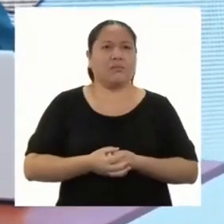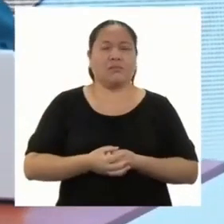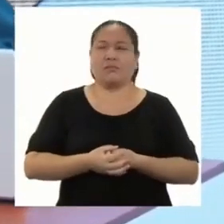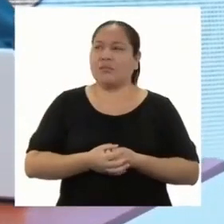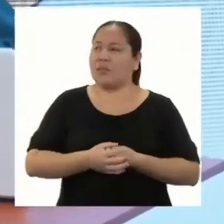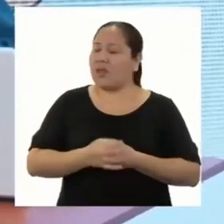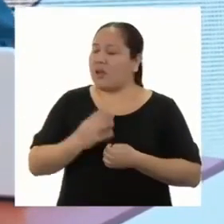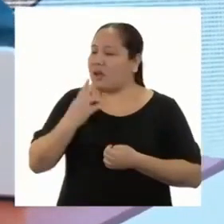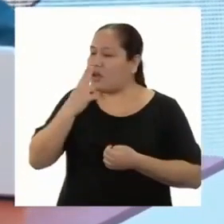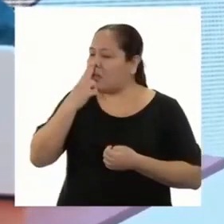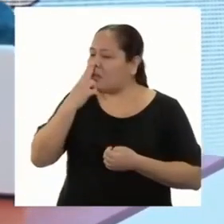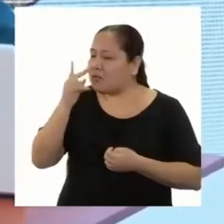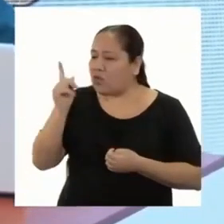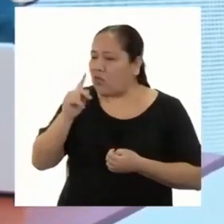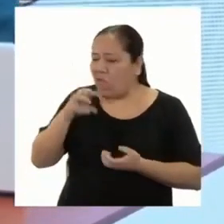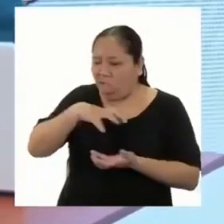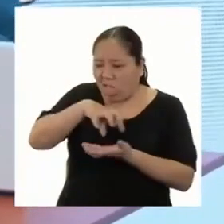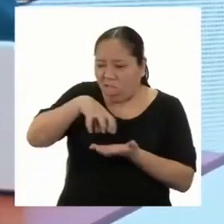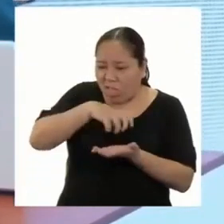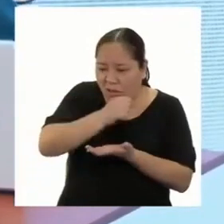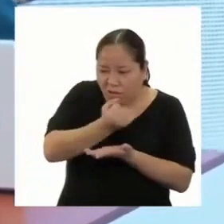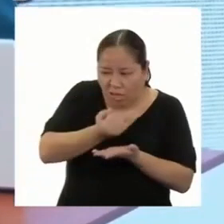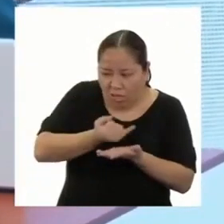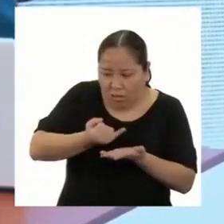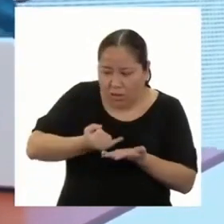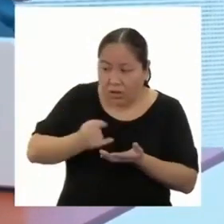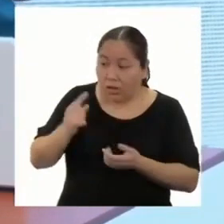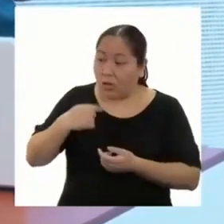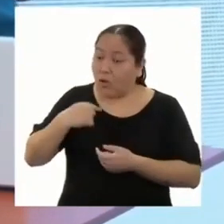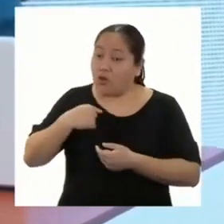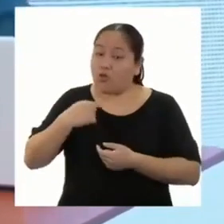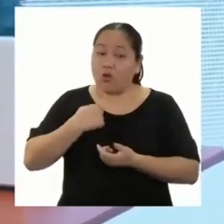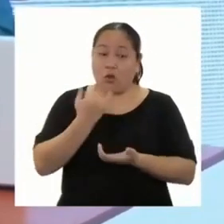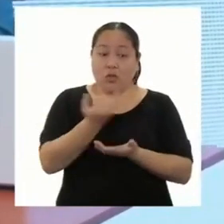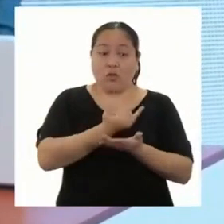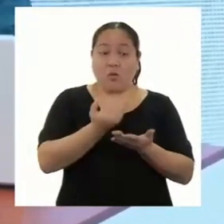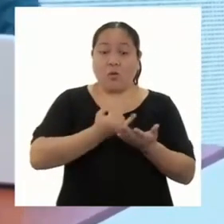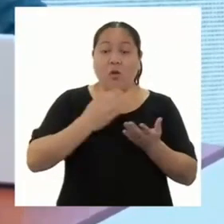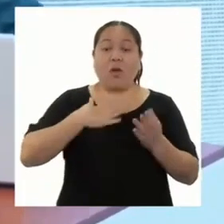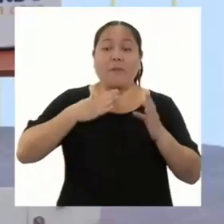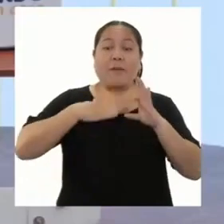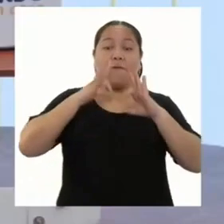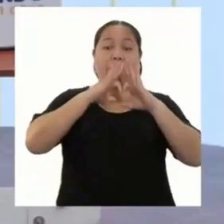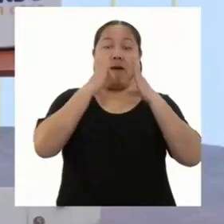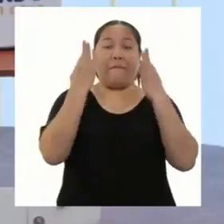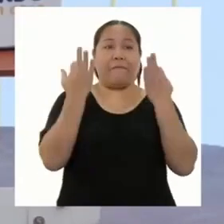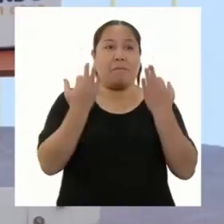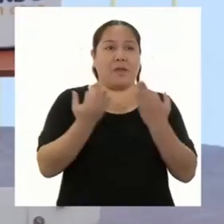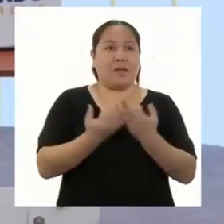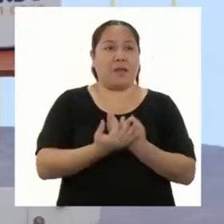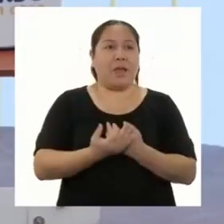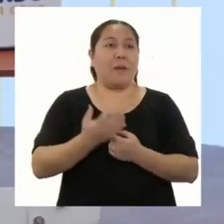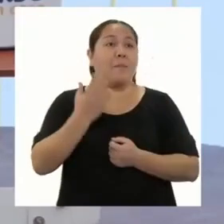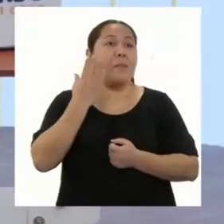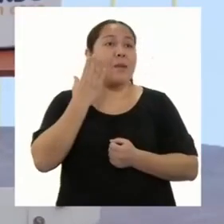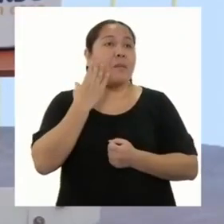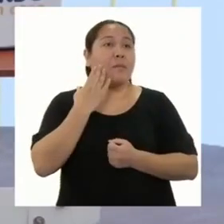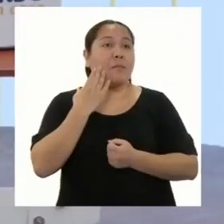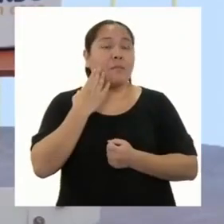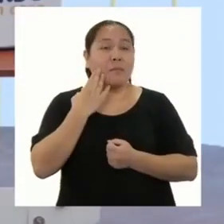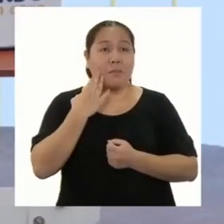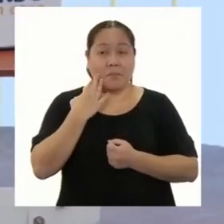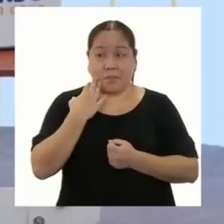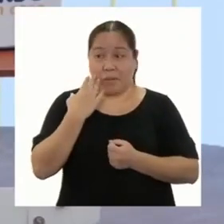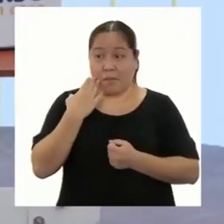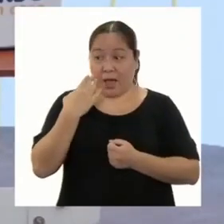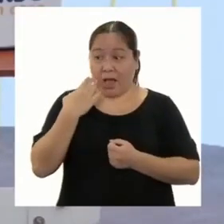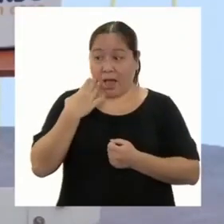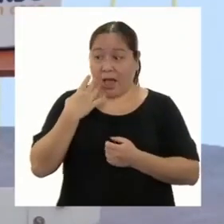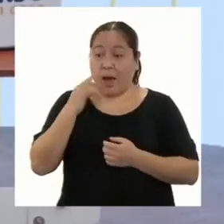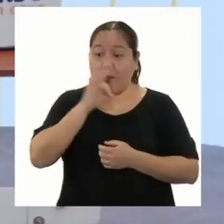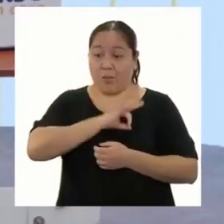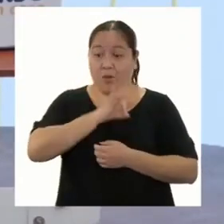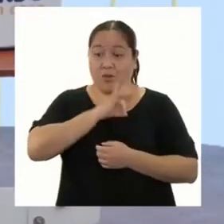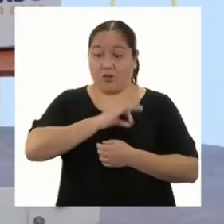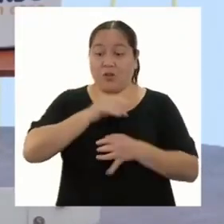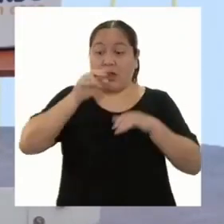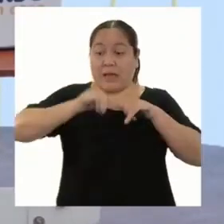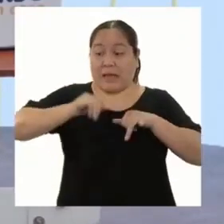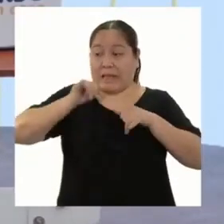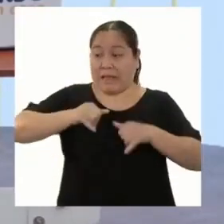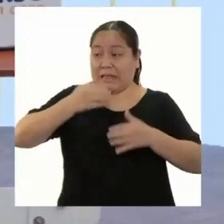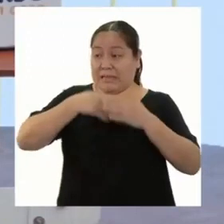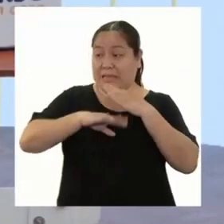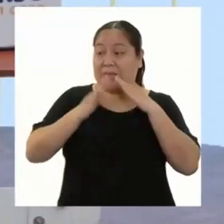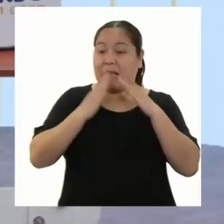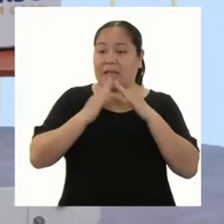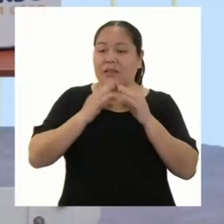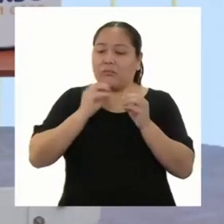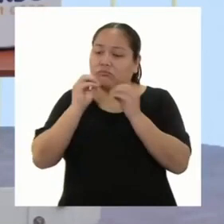Tocino, no son garabatos, son dibujos de mi familia. Mira, mi madre ha aprovechado la cuarentena para